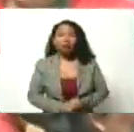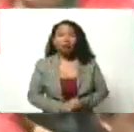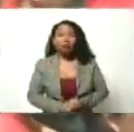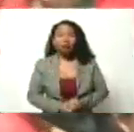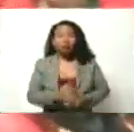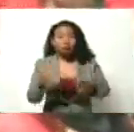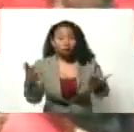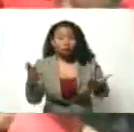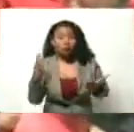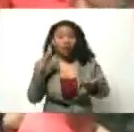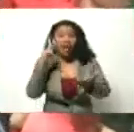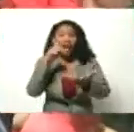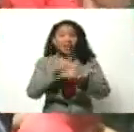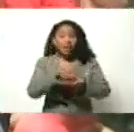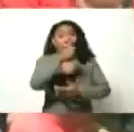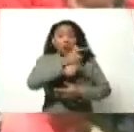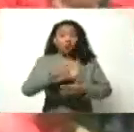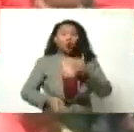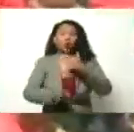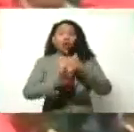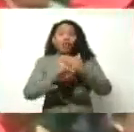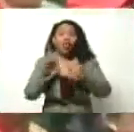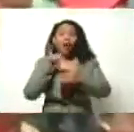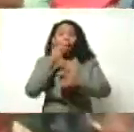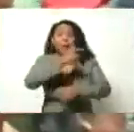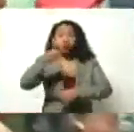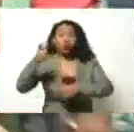está llegando gente todavía hoy